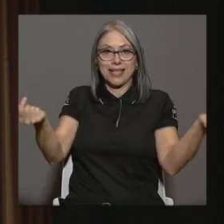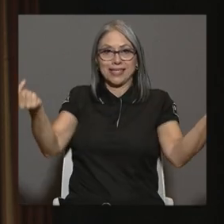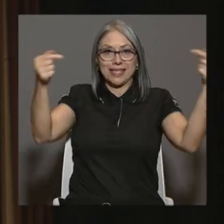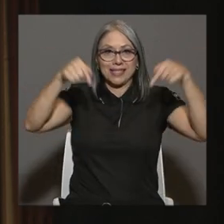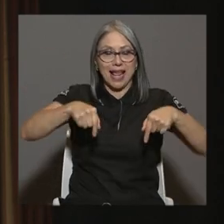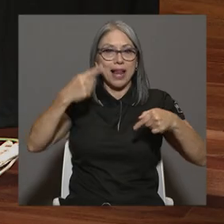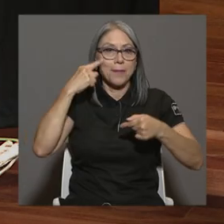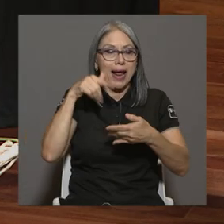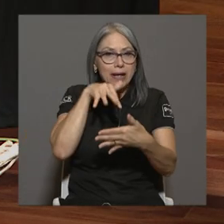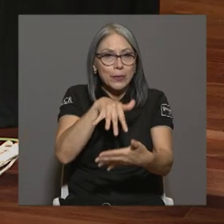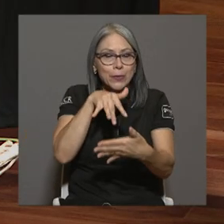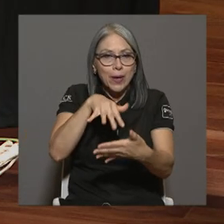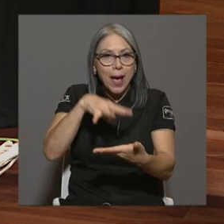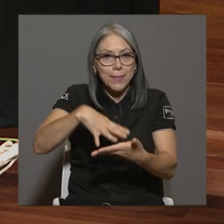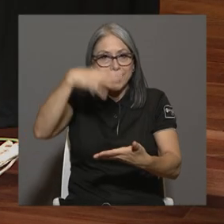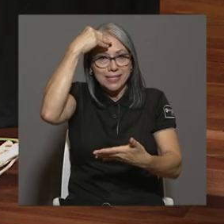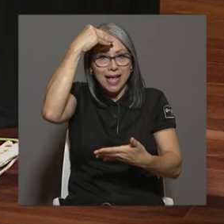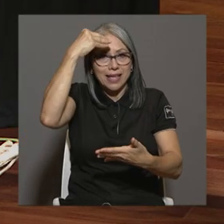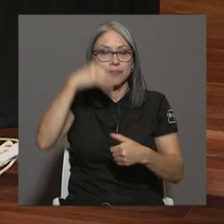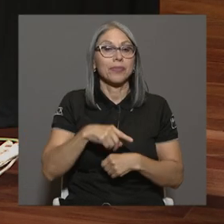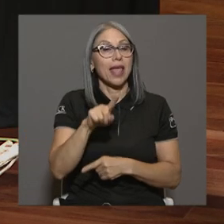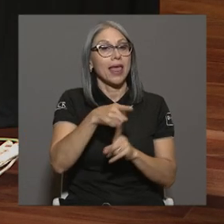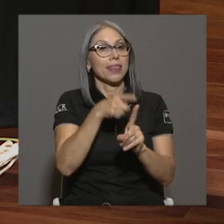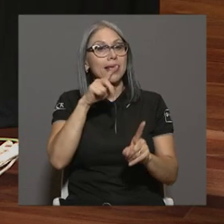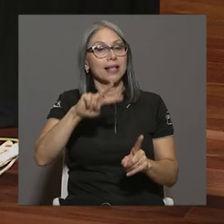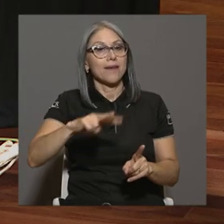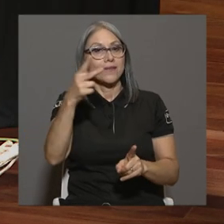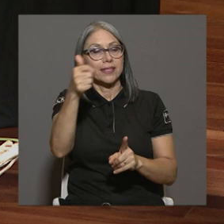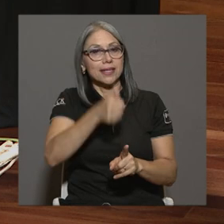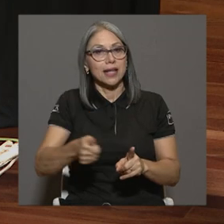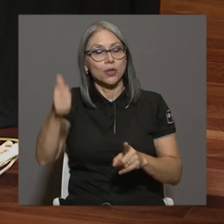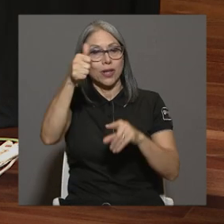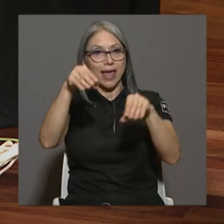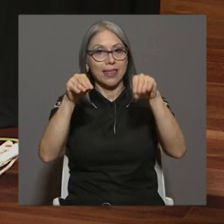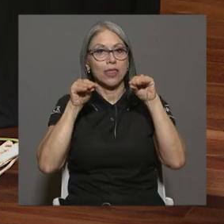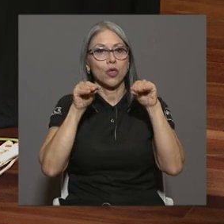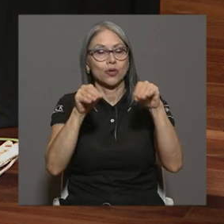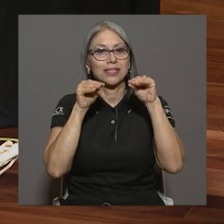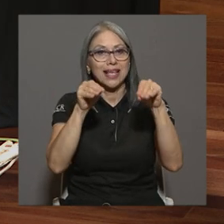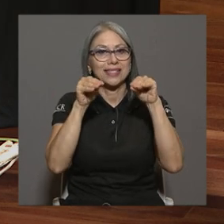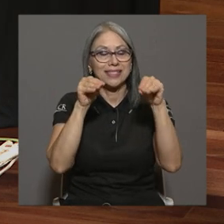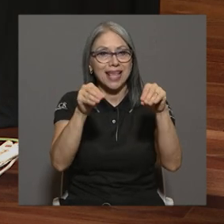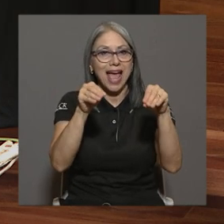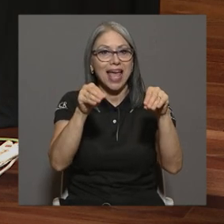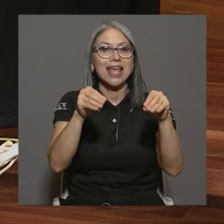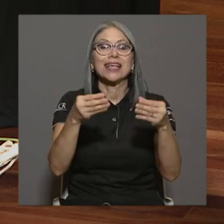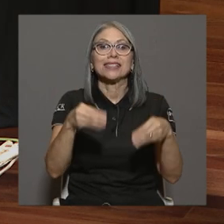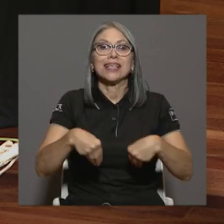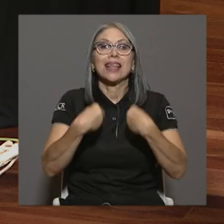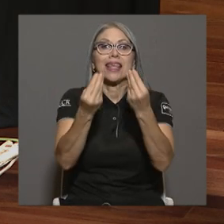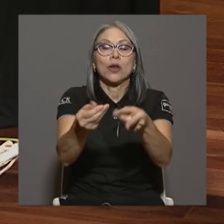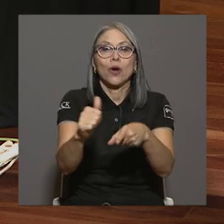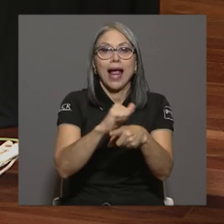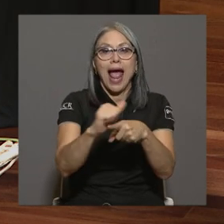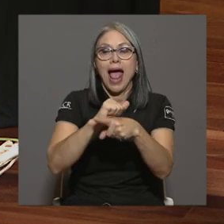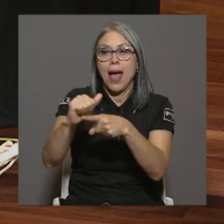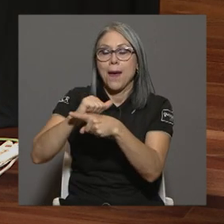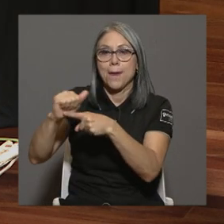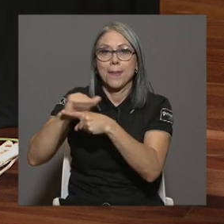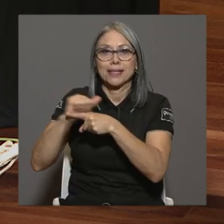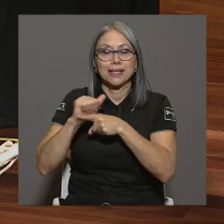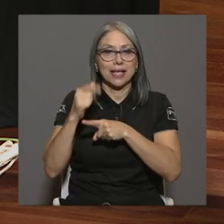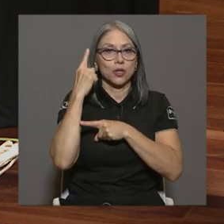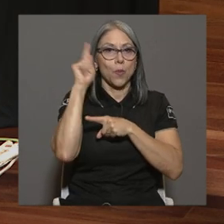aprendizaje. En este sentido, desde la Vicerrectoría de Docencia, se procuraron espacios de capacitación para las personas